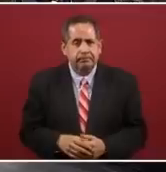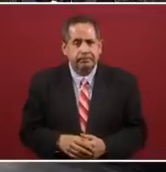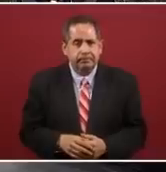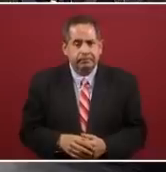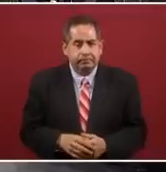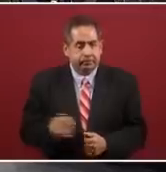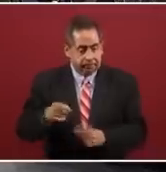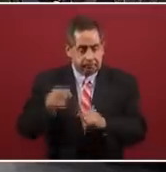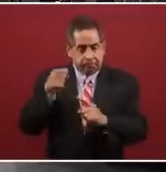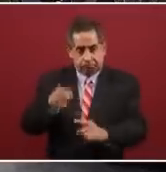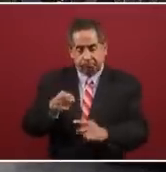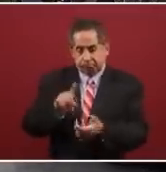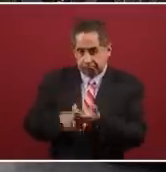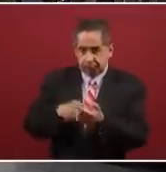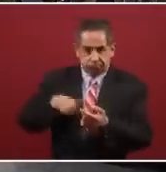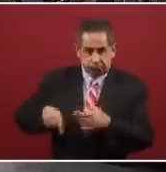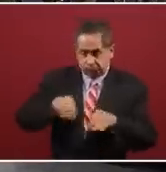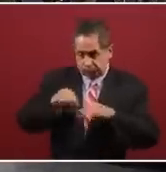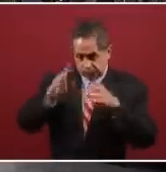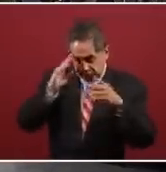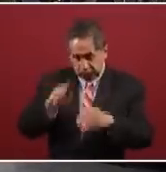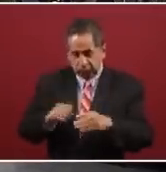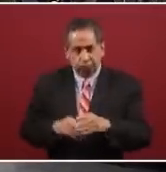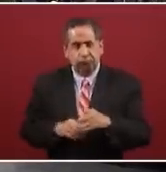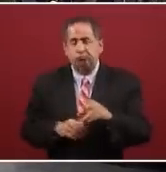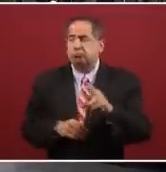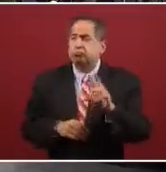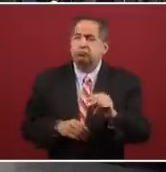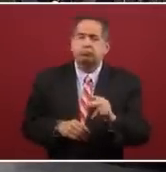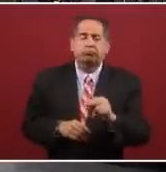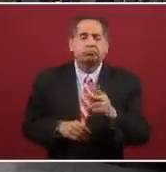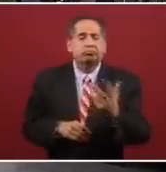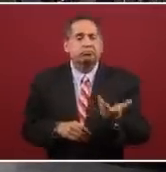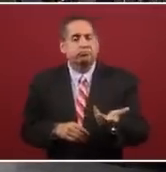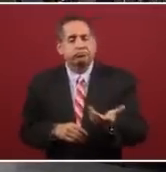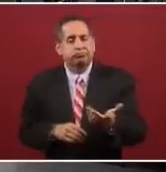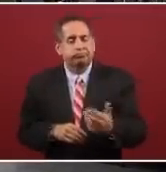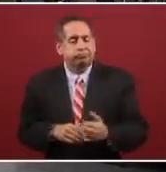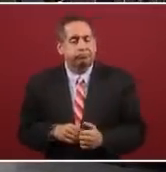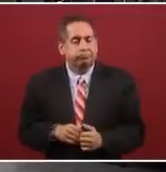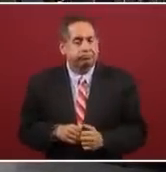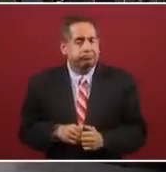En eso estamos. No es un asunto